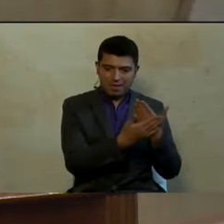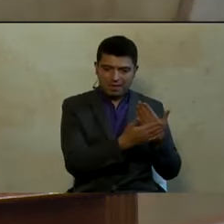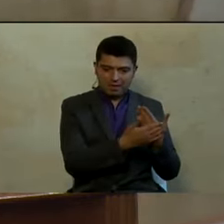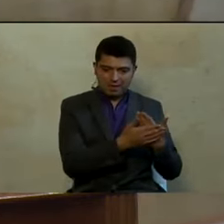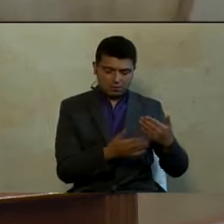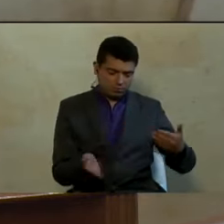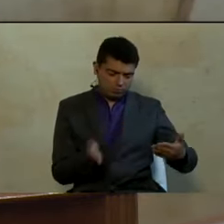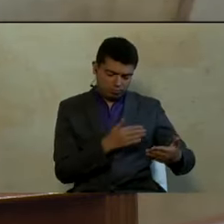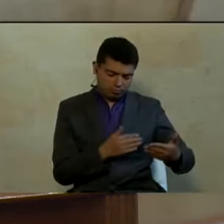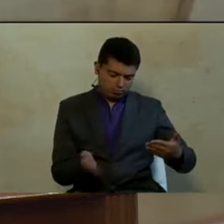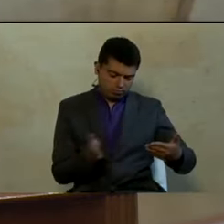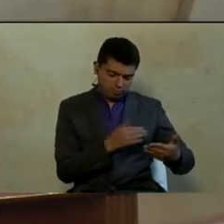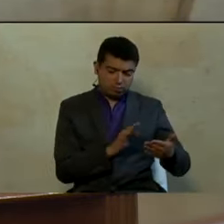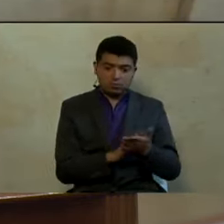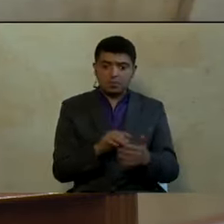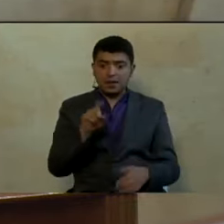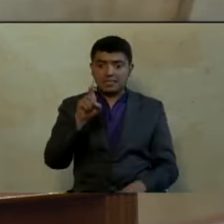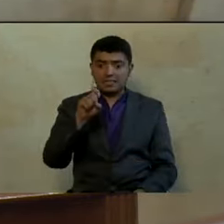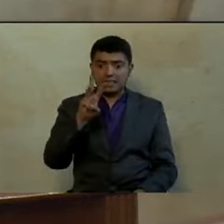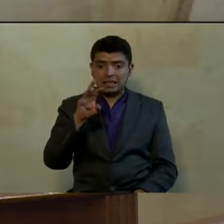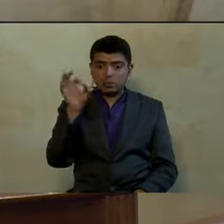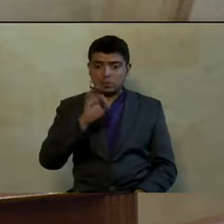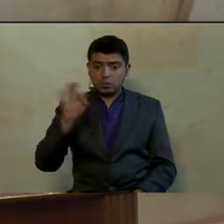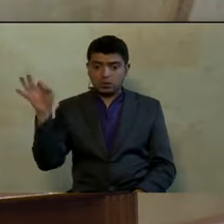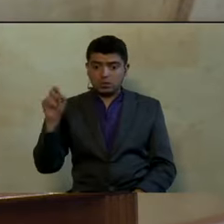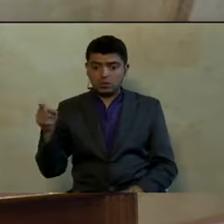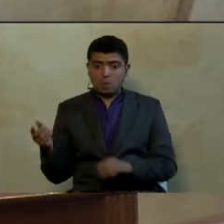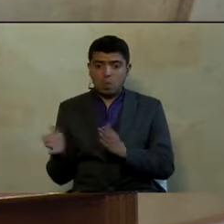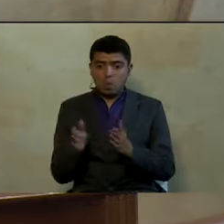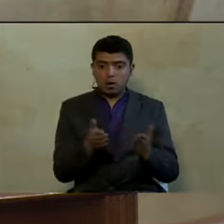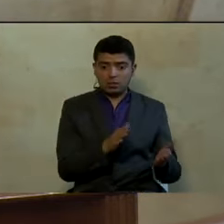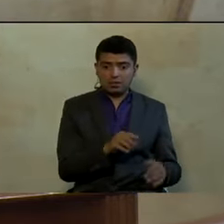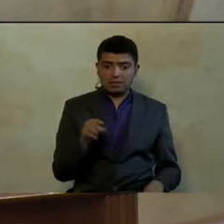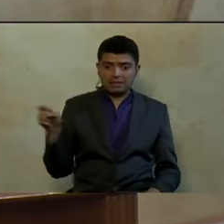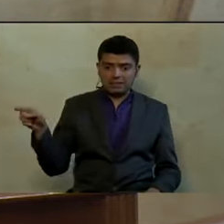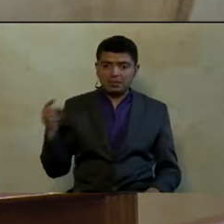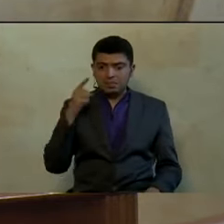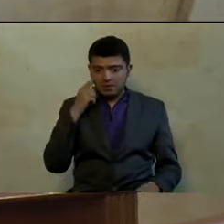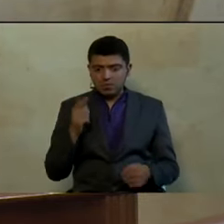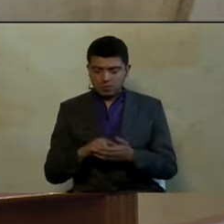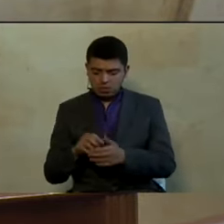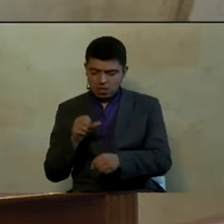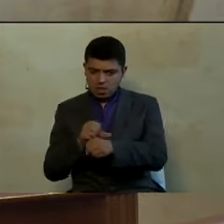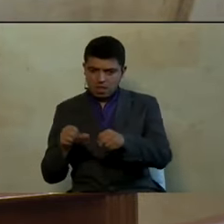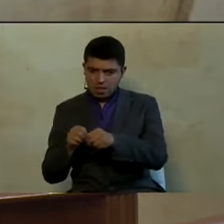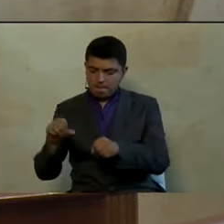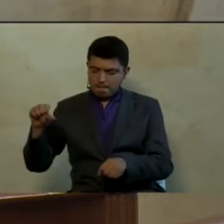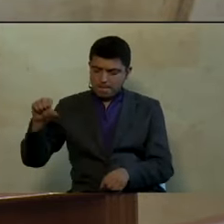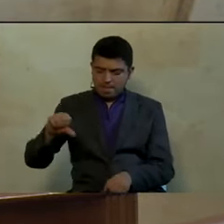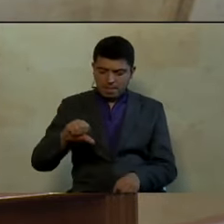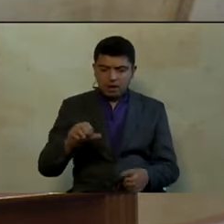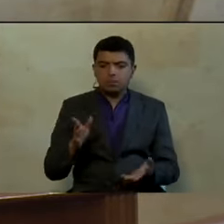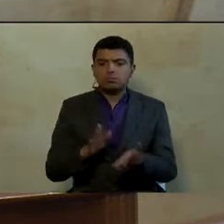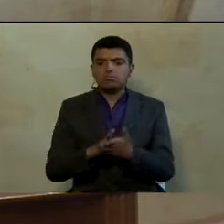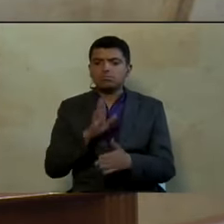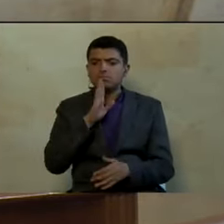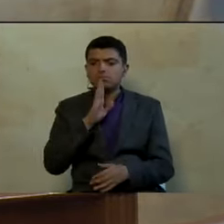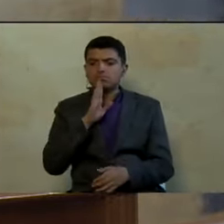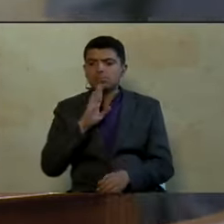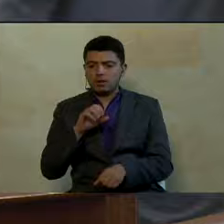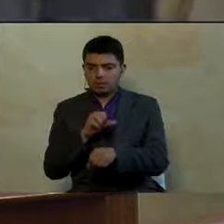el 63 de las muertes generadas por esos los procedimientos los realizaron fue los médicos